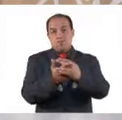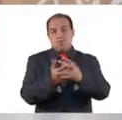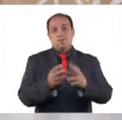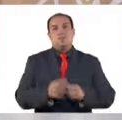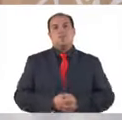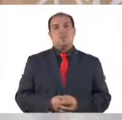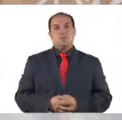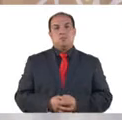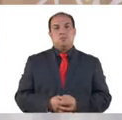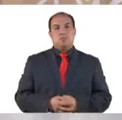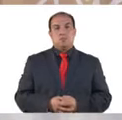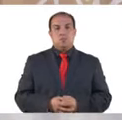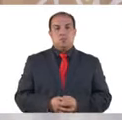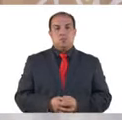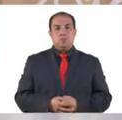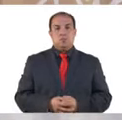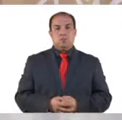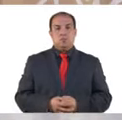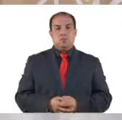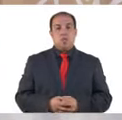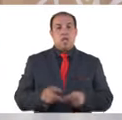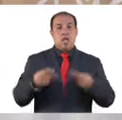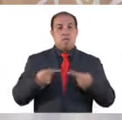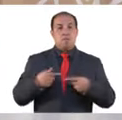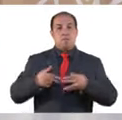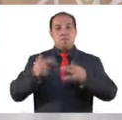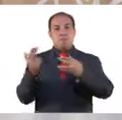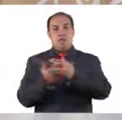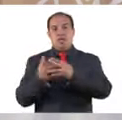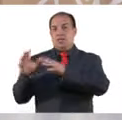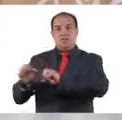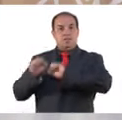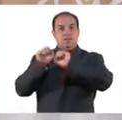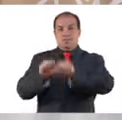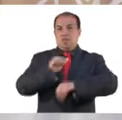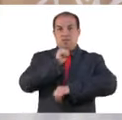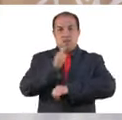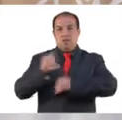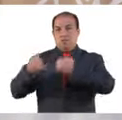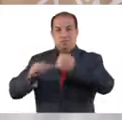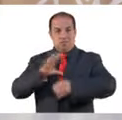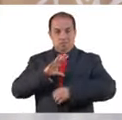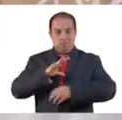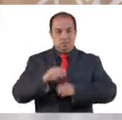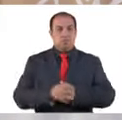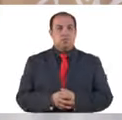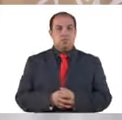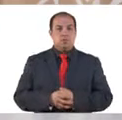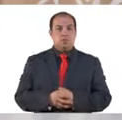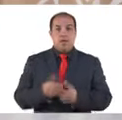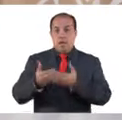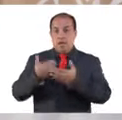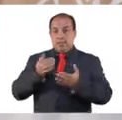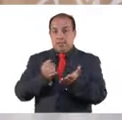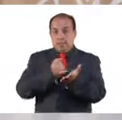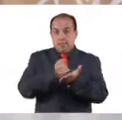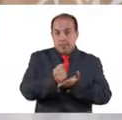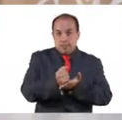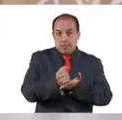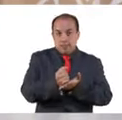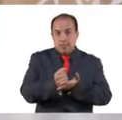No se detenía a los delincuentes para llevarlos a juicio, sino previamente se determinaba